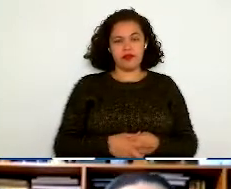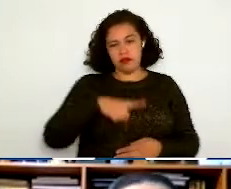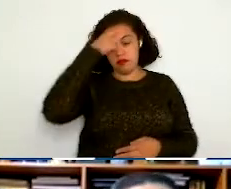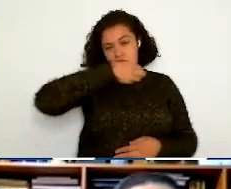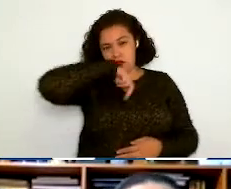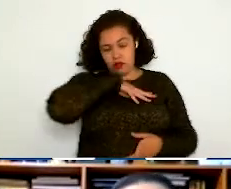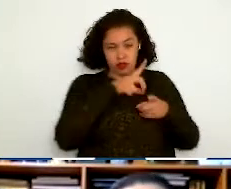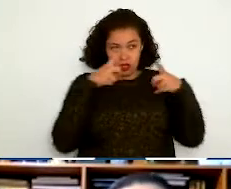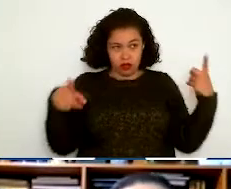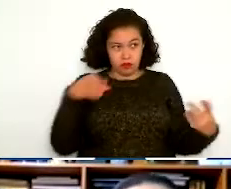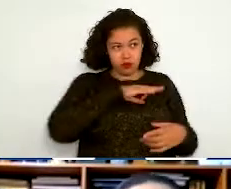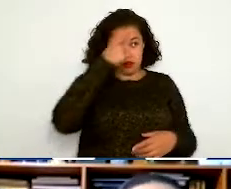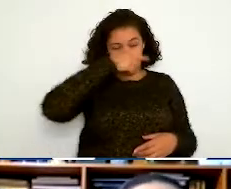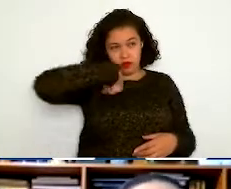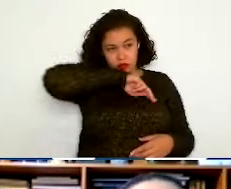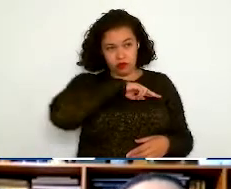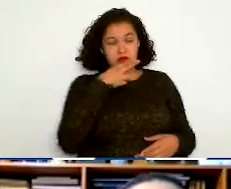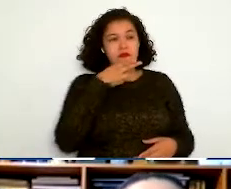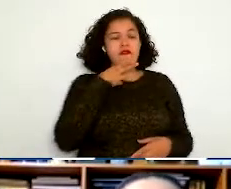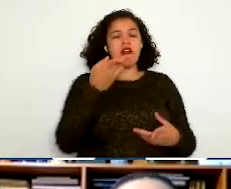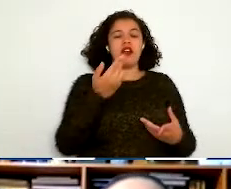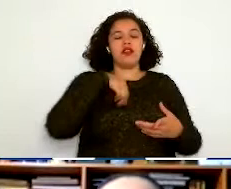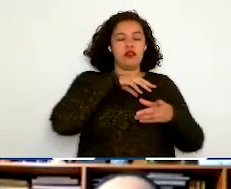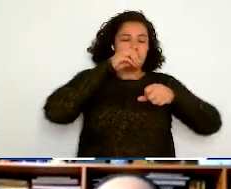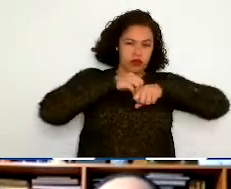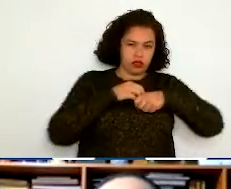podríamos desarrollar si usamos e incluimos